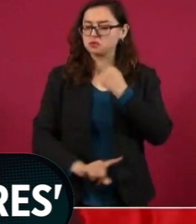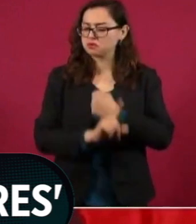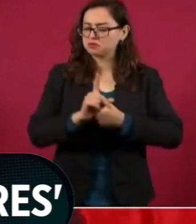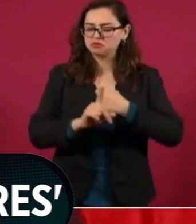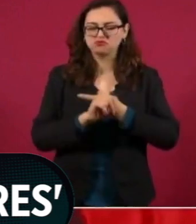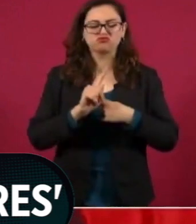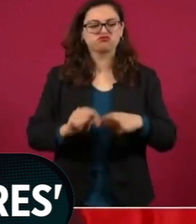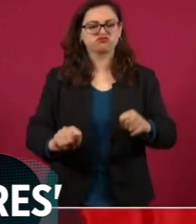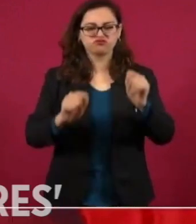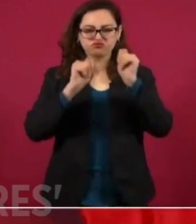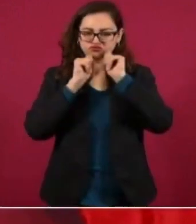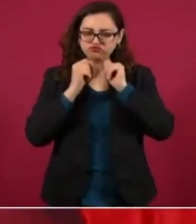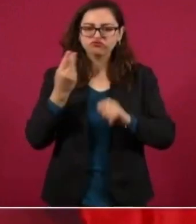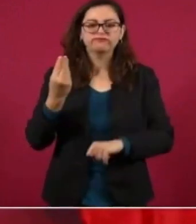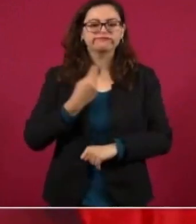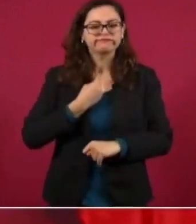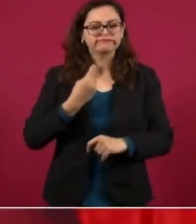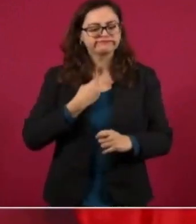pero